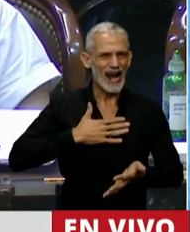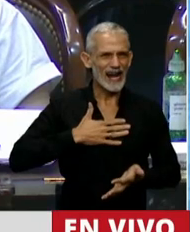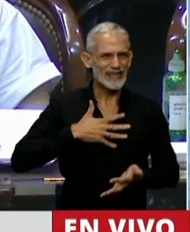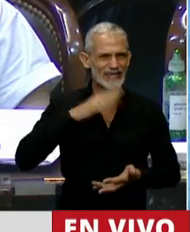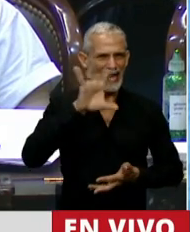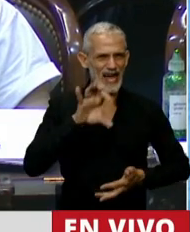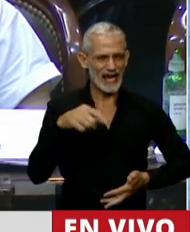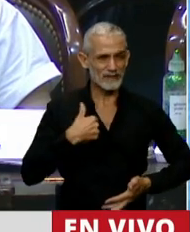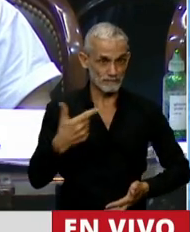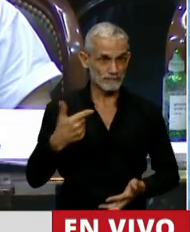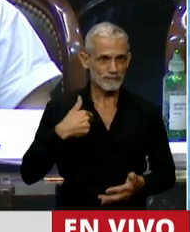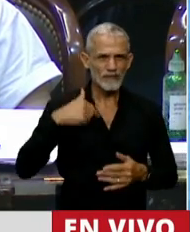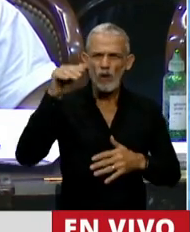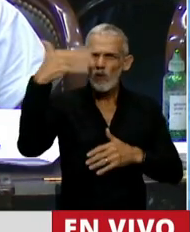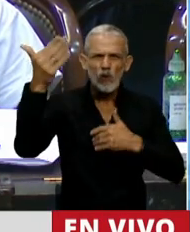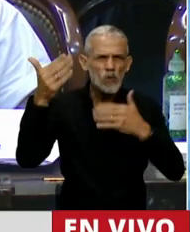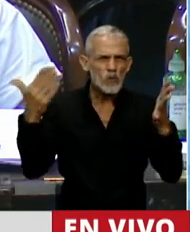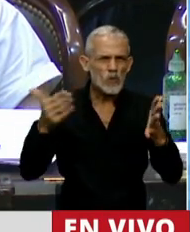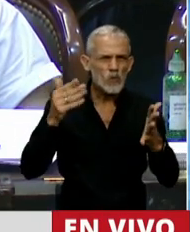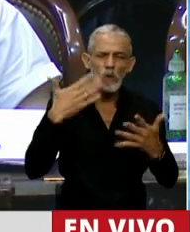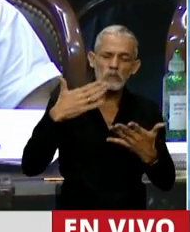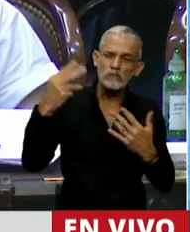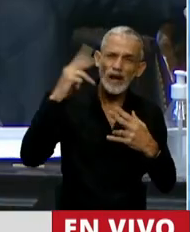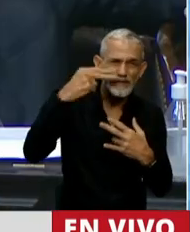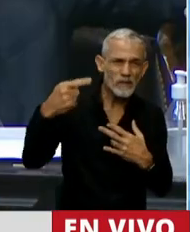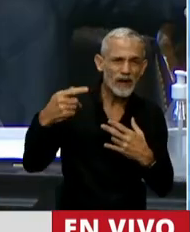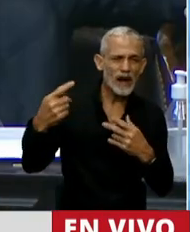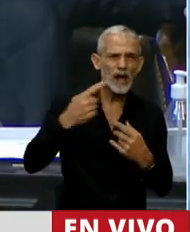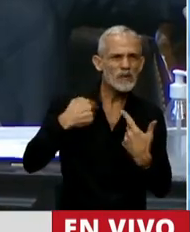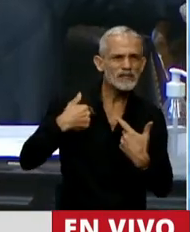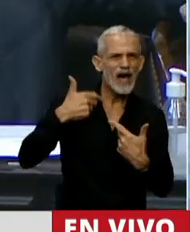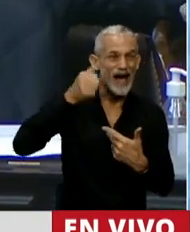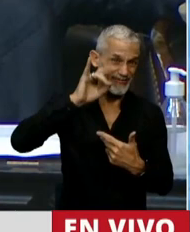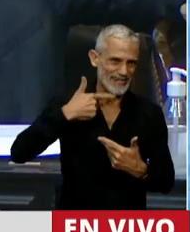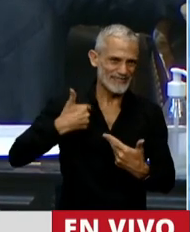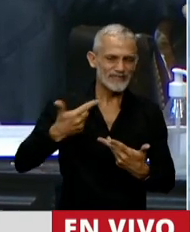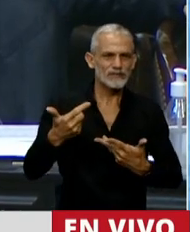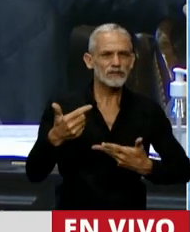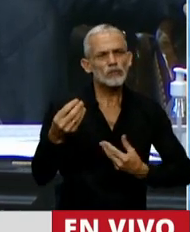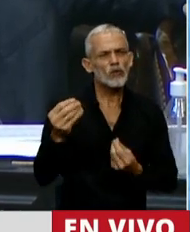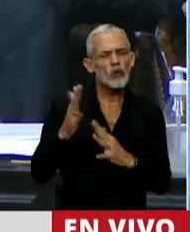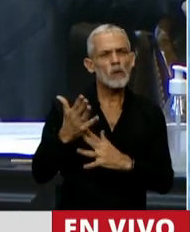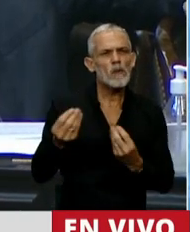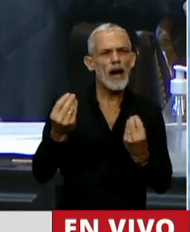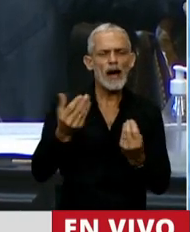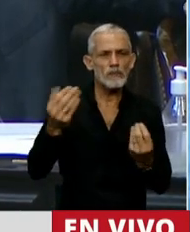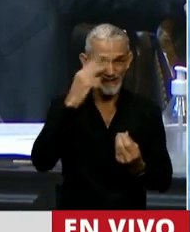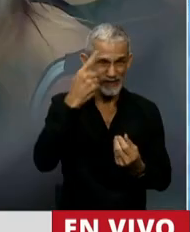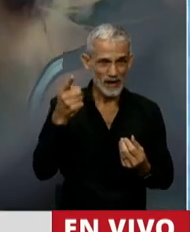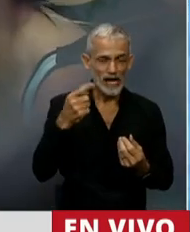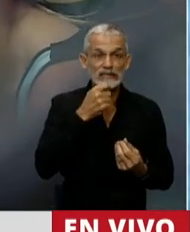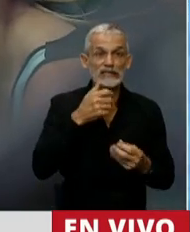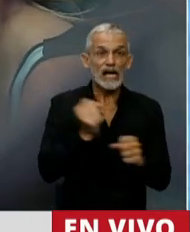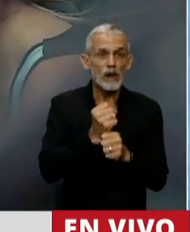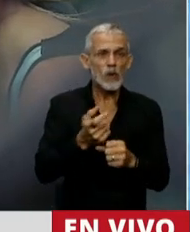Salta, en el interior y hablando con una enfermera, me decía: Andrés, ¿cómo vamos a hacer si se aprueba